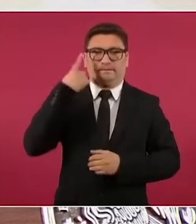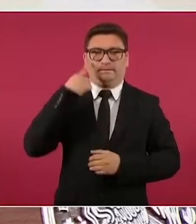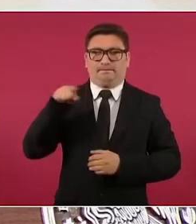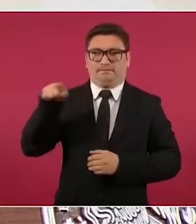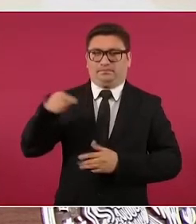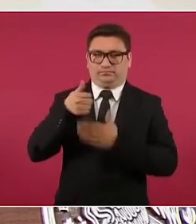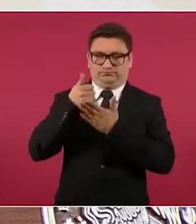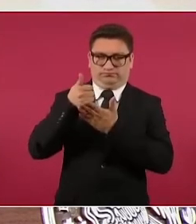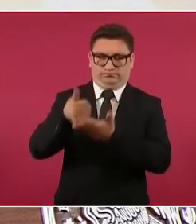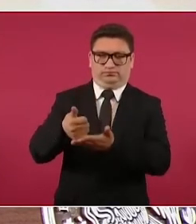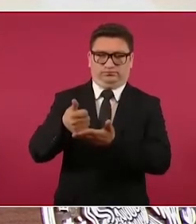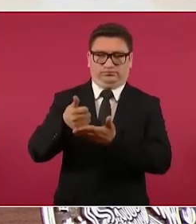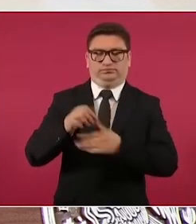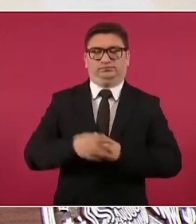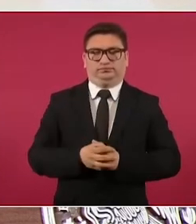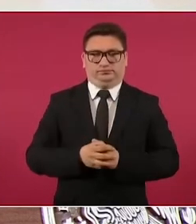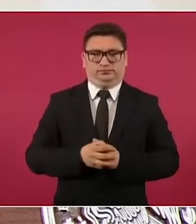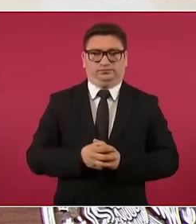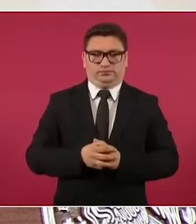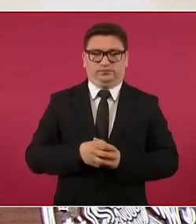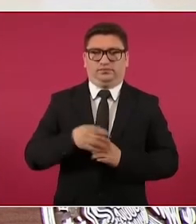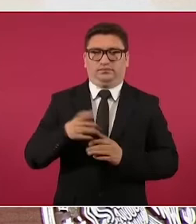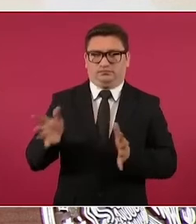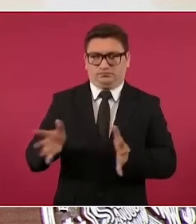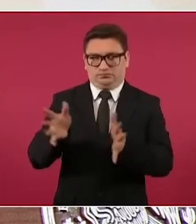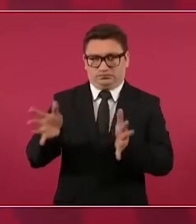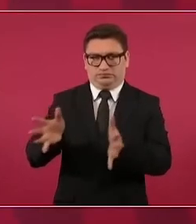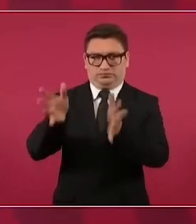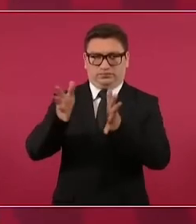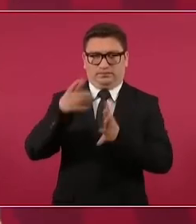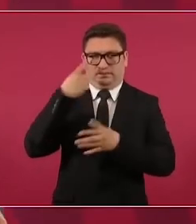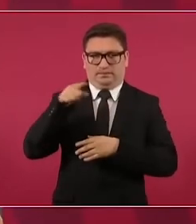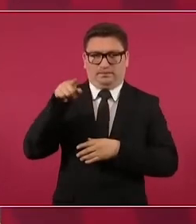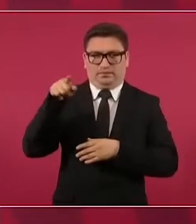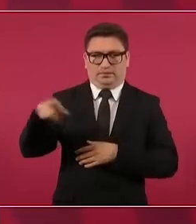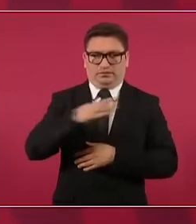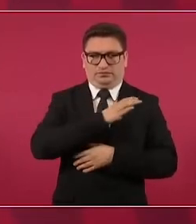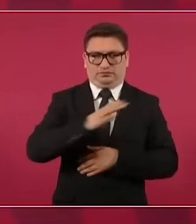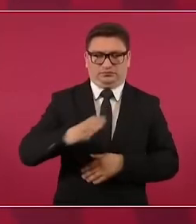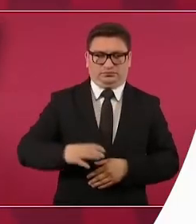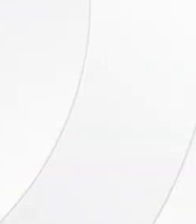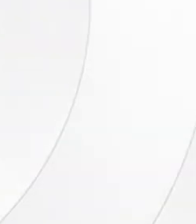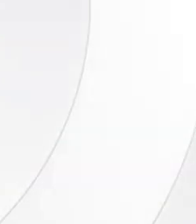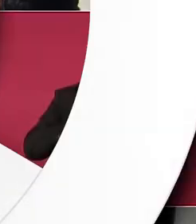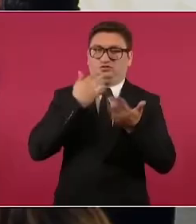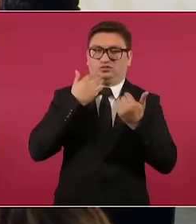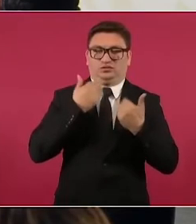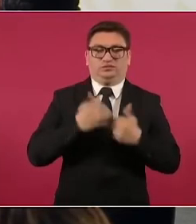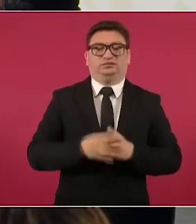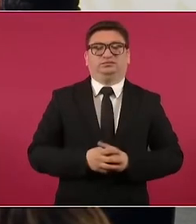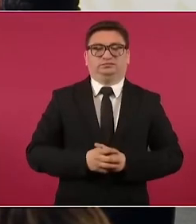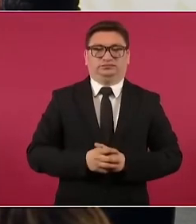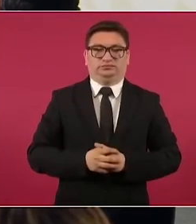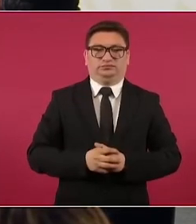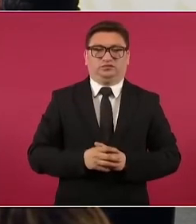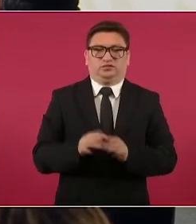ayudar en la promoción de esta candidatura. ¿Cómo?